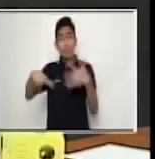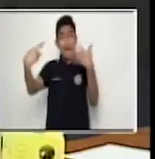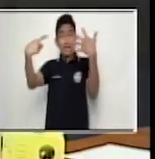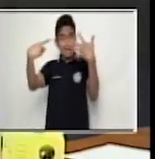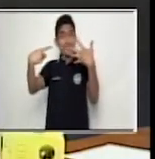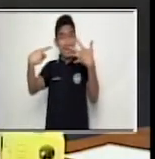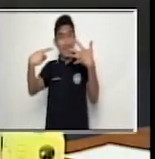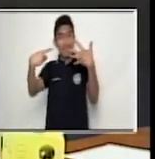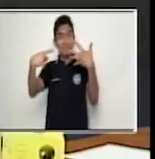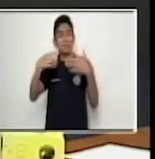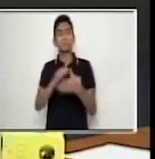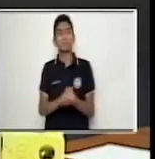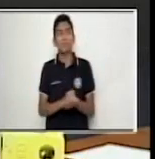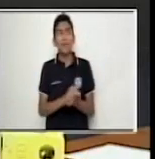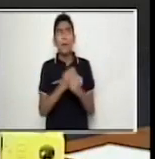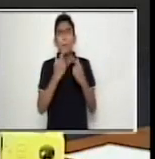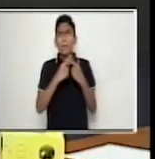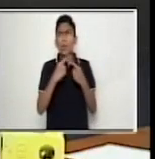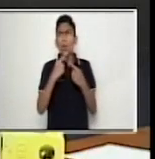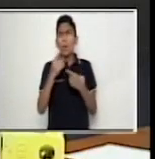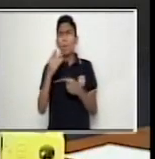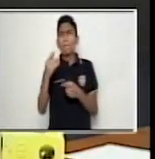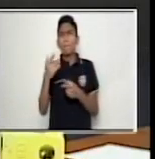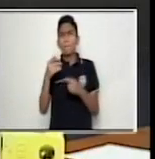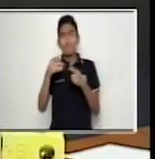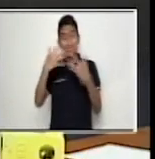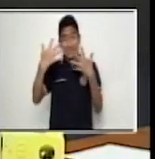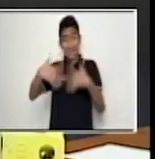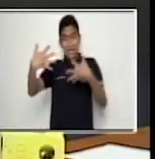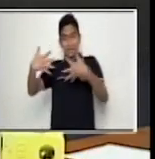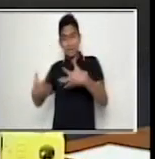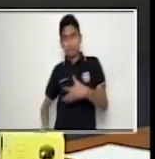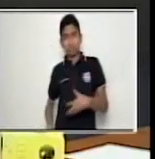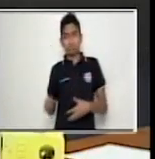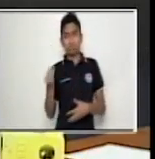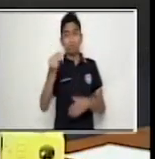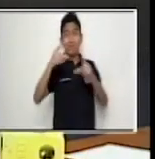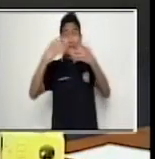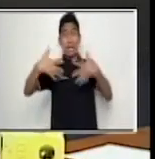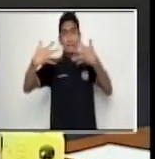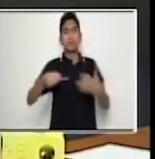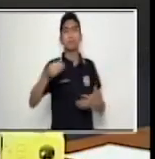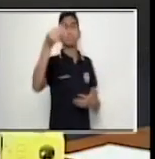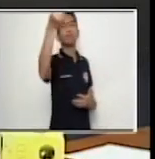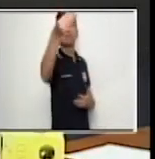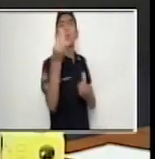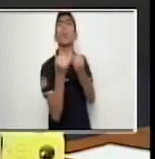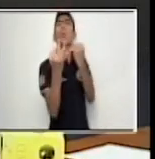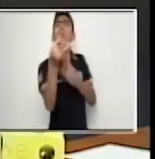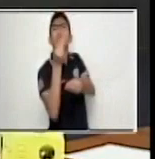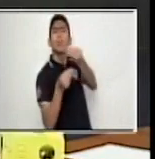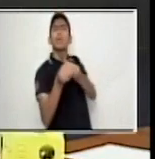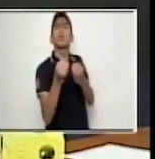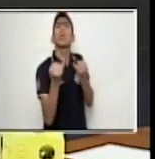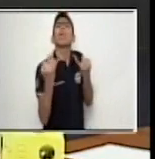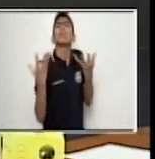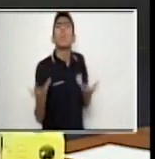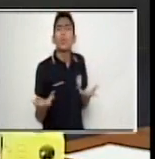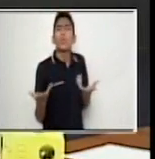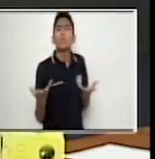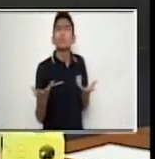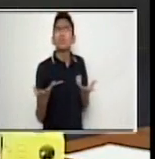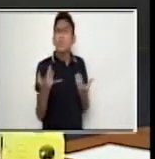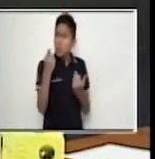salchichas. Claudia pagó con un billete de a 10. ¿Cuánto recibió devuelto?